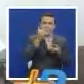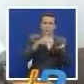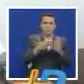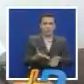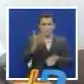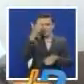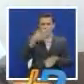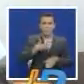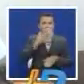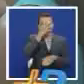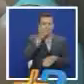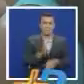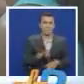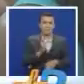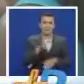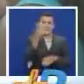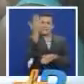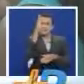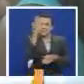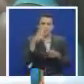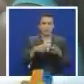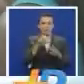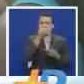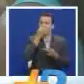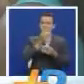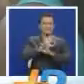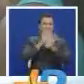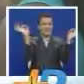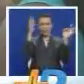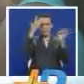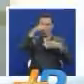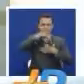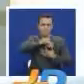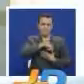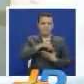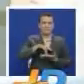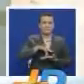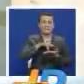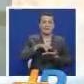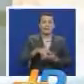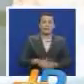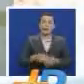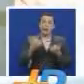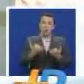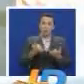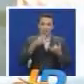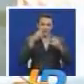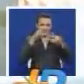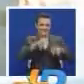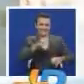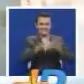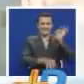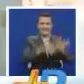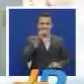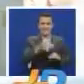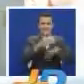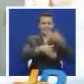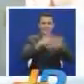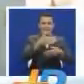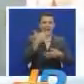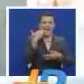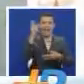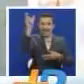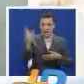calle, no me quería ver en el espejo, yo no comía. El episodio es investigado por la fiscalía, pero inexplicablemente la joven que la